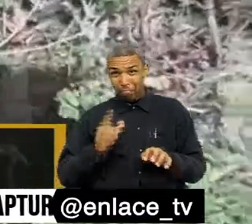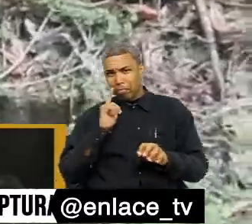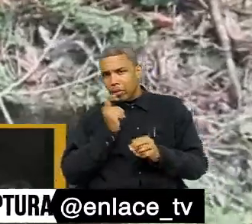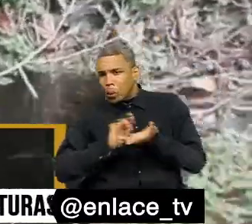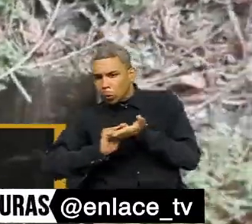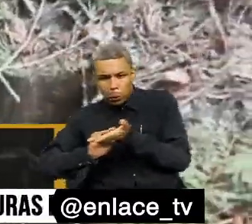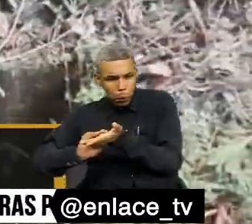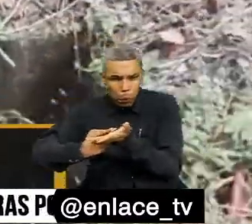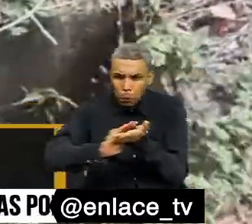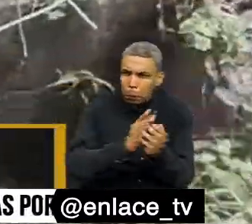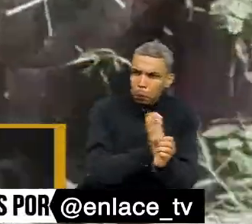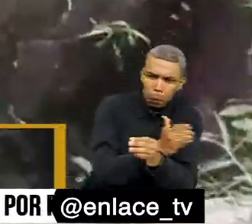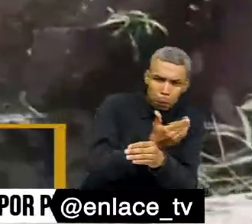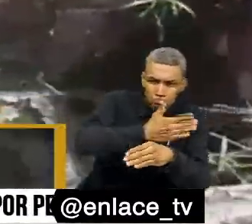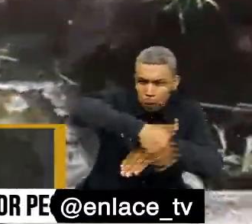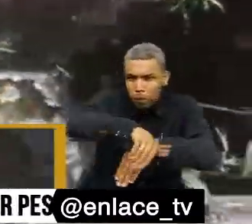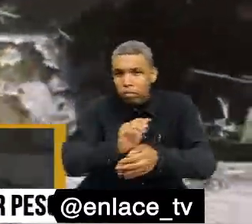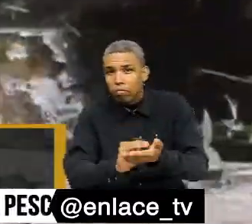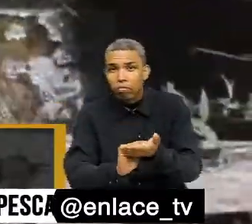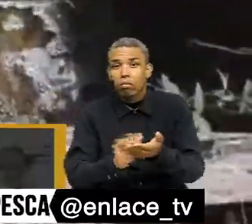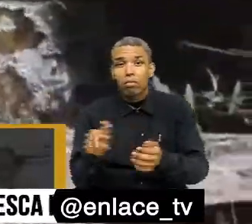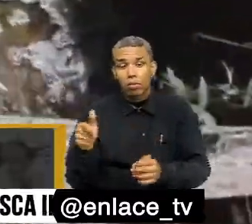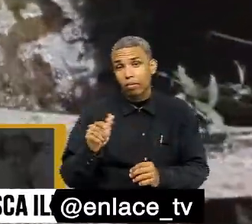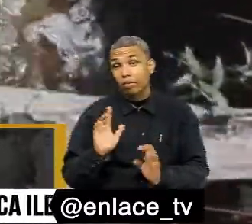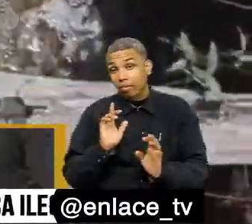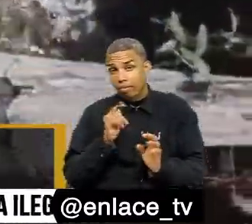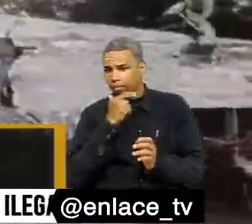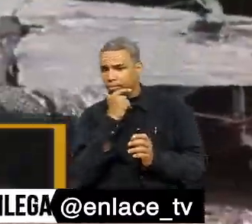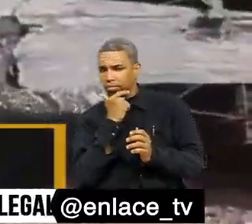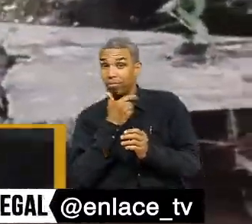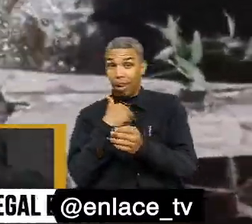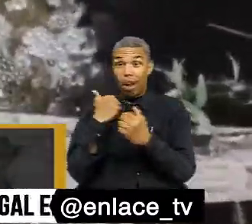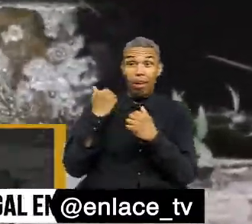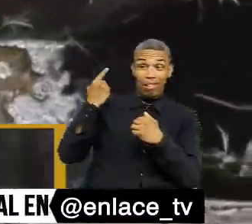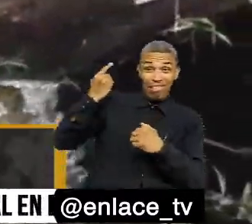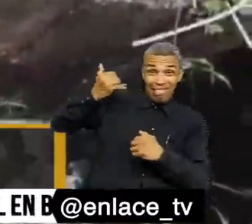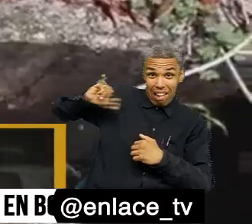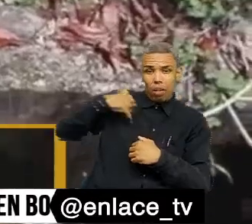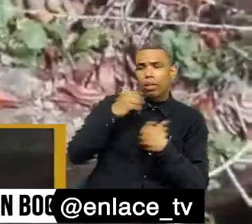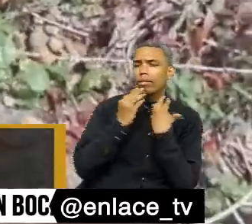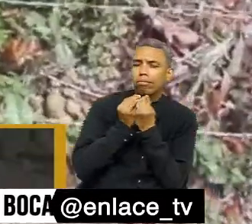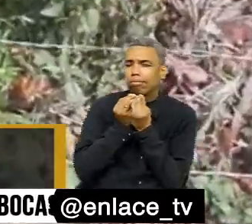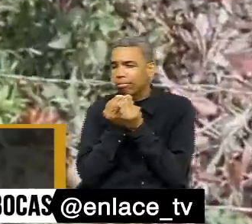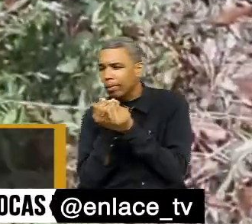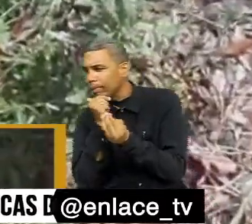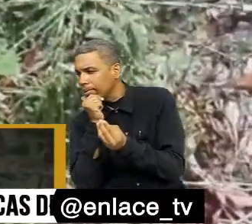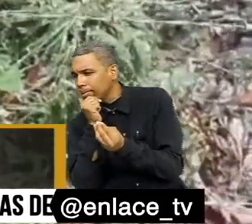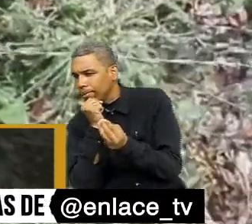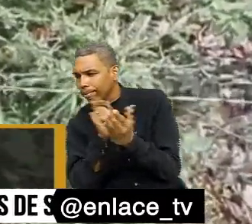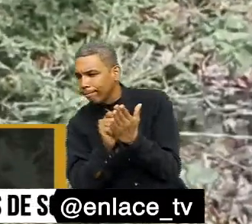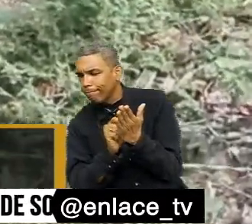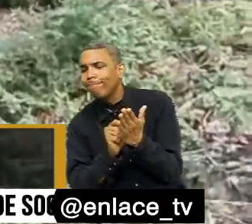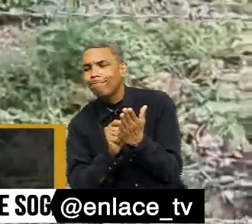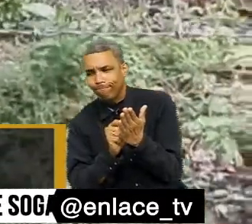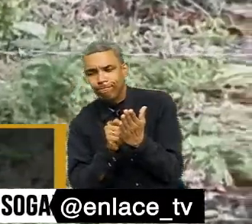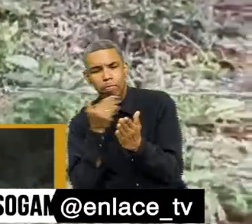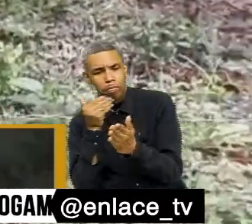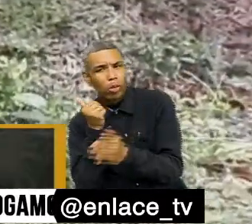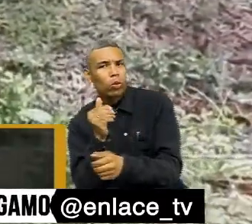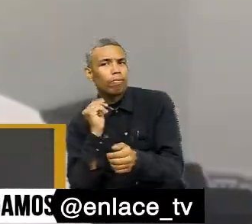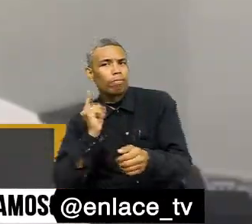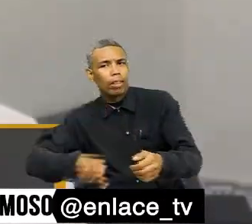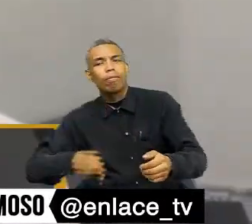los análisis correspondientes a la situación, por lo cual se hizo necesario tomar la decisión del cierre de esta vía al corregimiento.